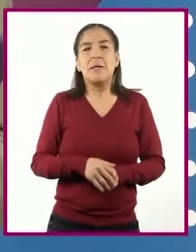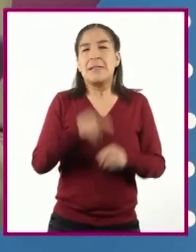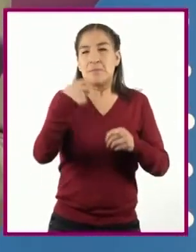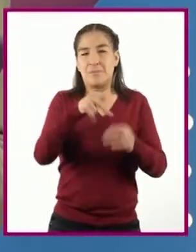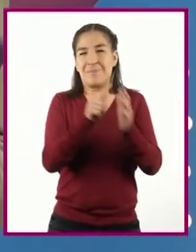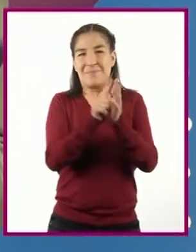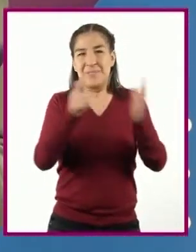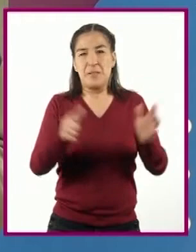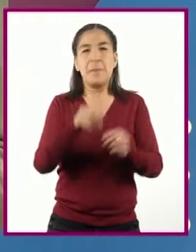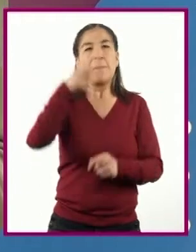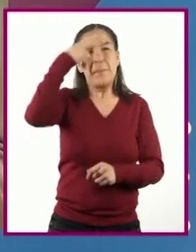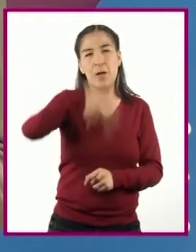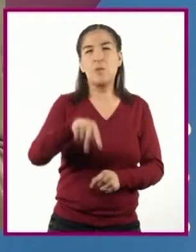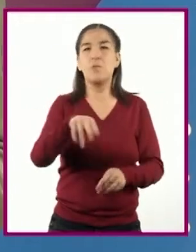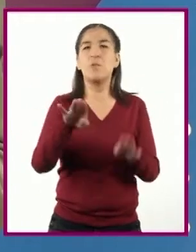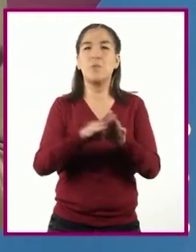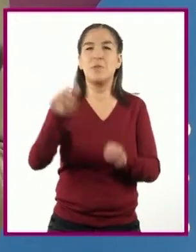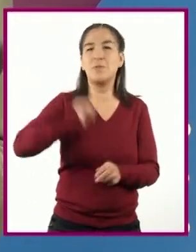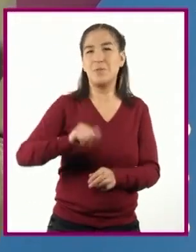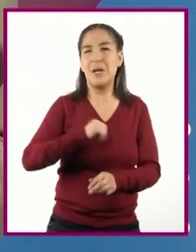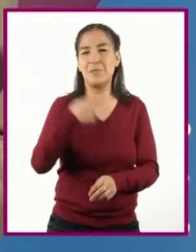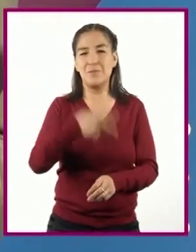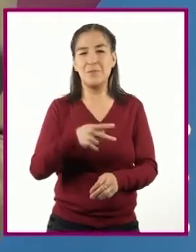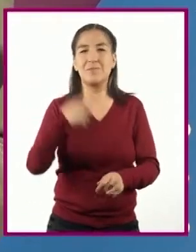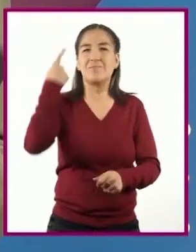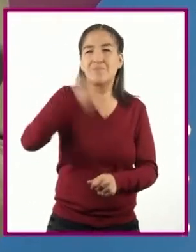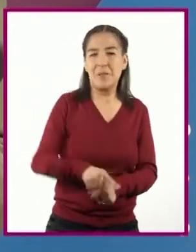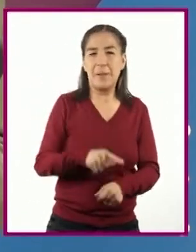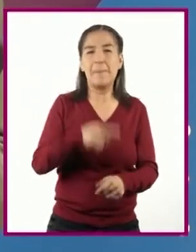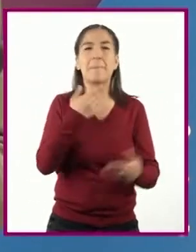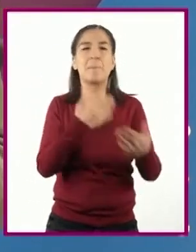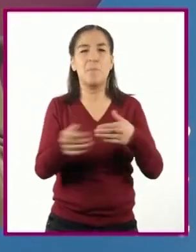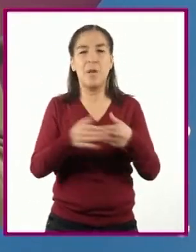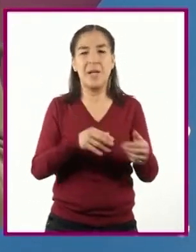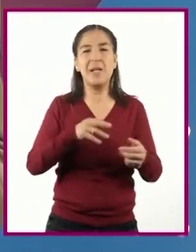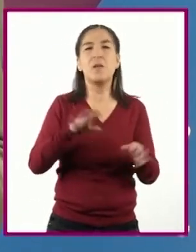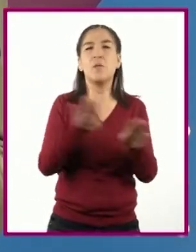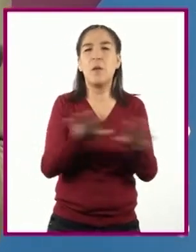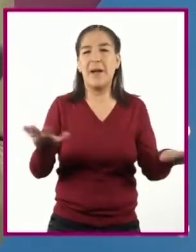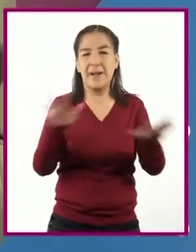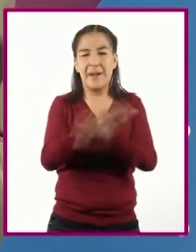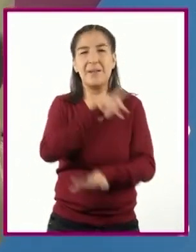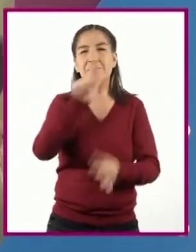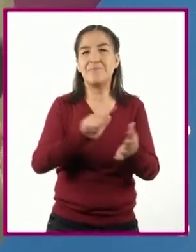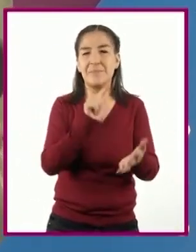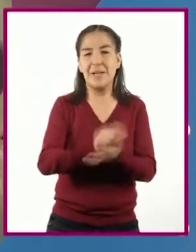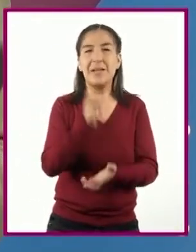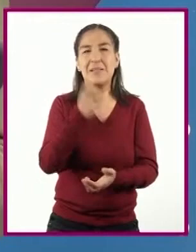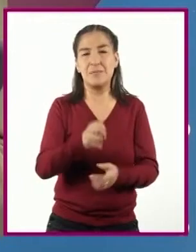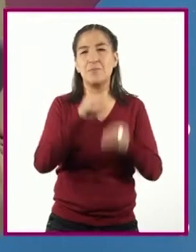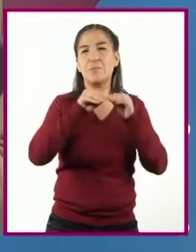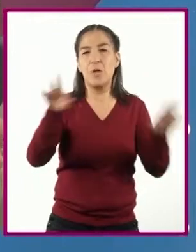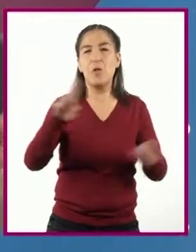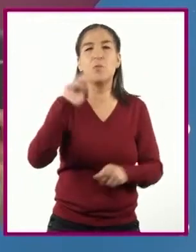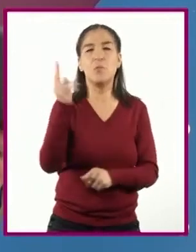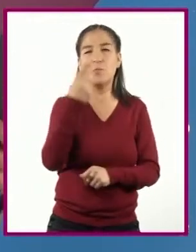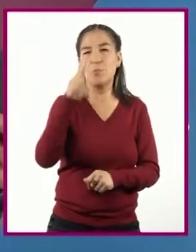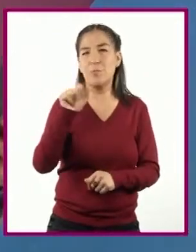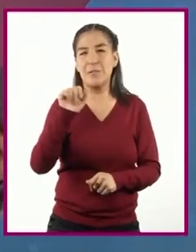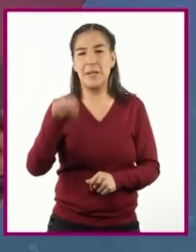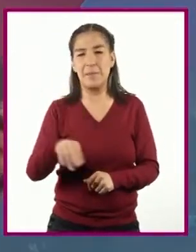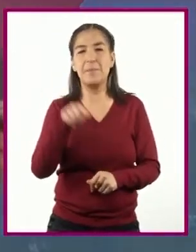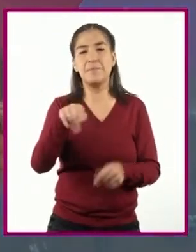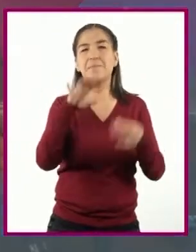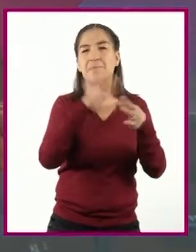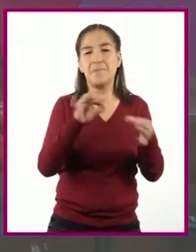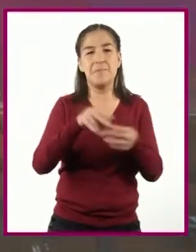del Antiguo Régimen a la Modernidad, Reforma y Revolución, publicado por la UNAM. Aquí fragmentos de la